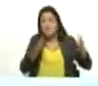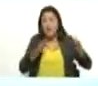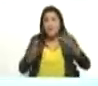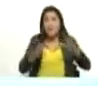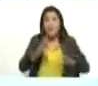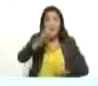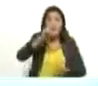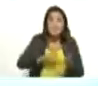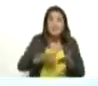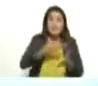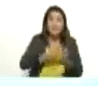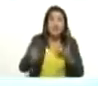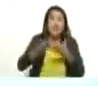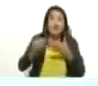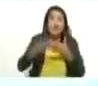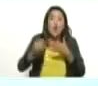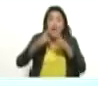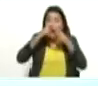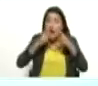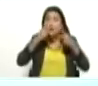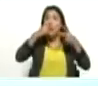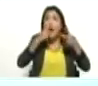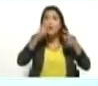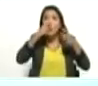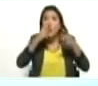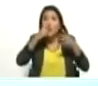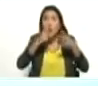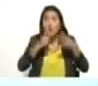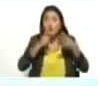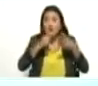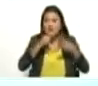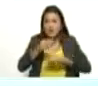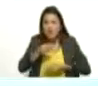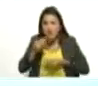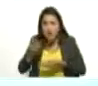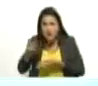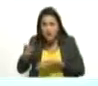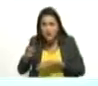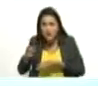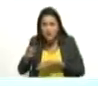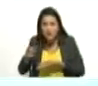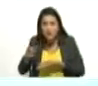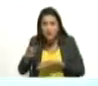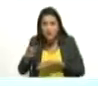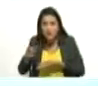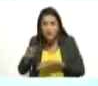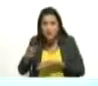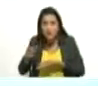de 1.000 millones de dólares al año. ¿Pero a quién se las entrega? Se las tiene que entregar a